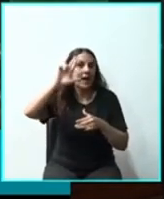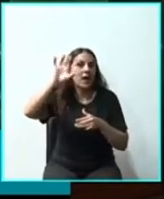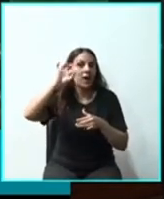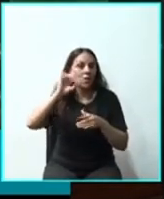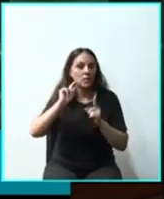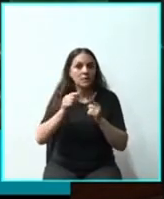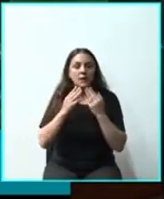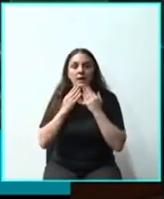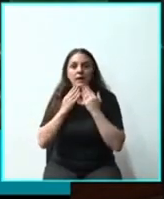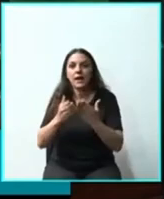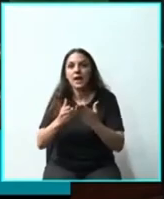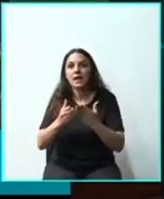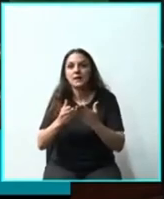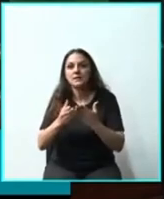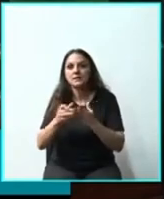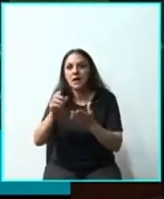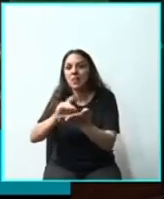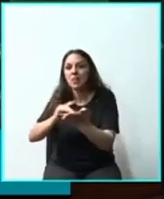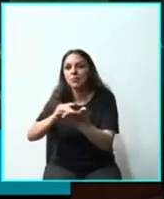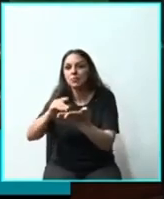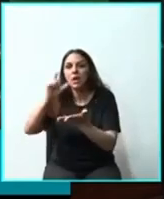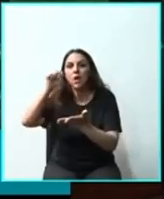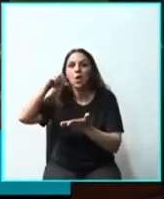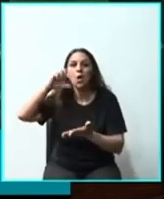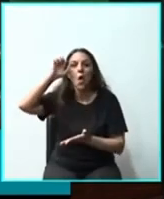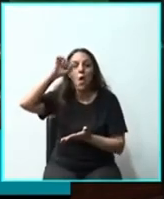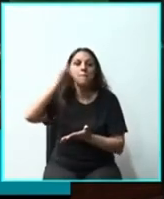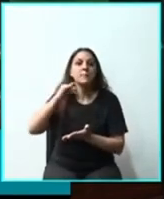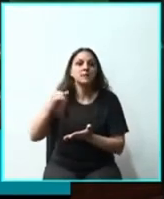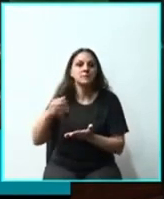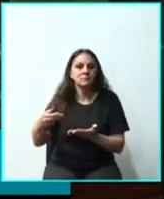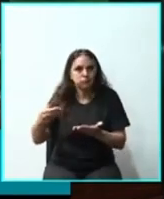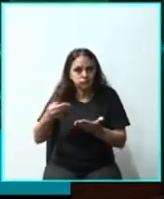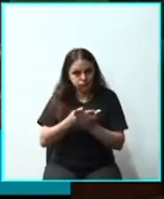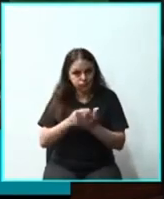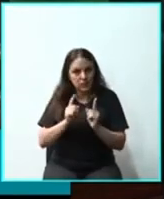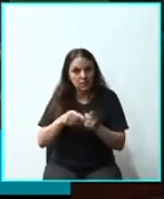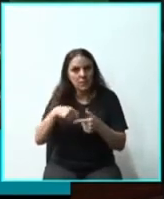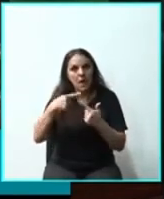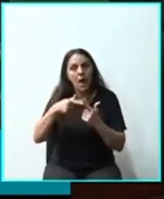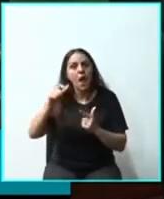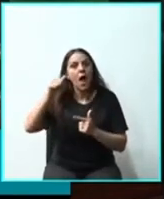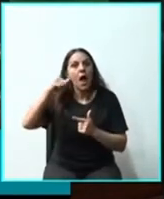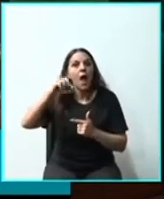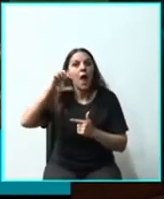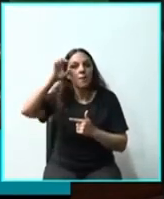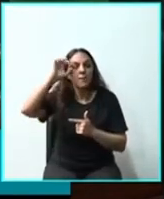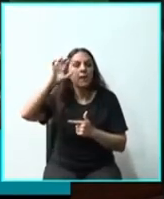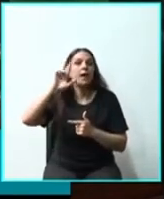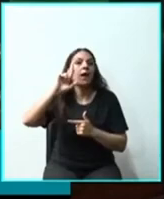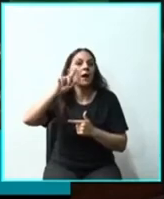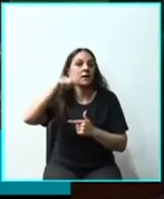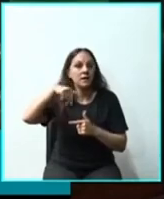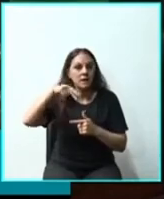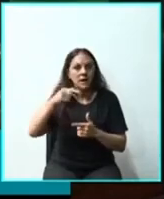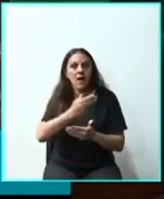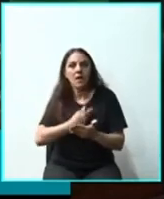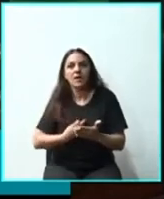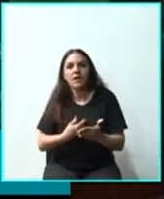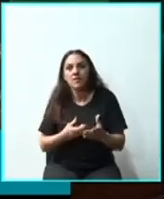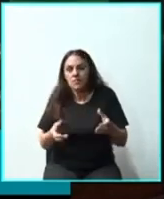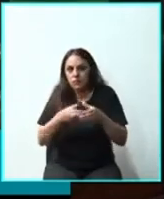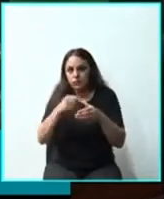los aportes del diputado Matías López, del diputado Alperín, del jefe de gabinete del Ministerio de